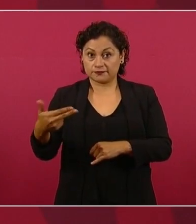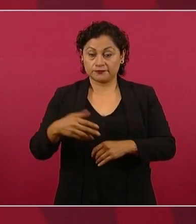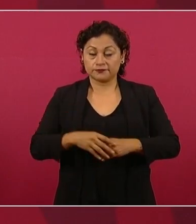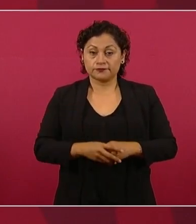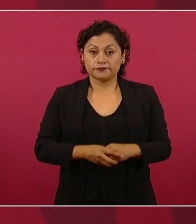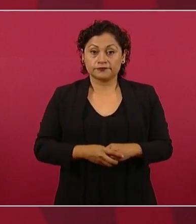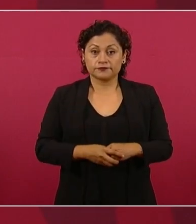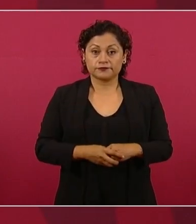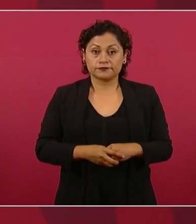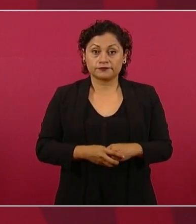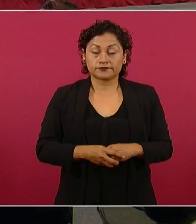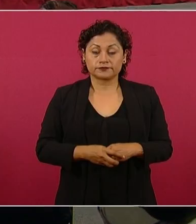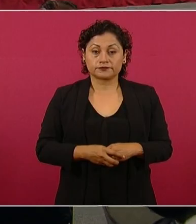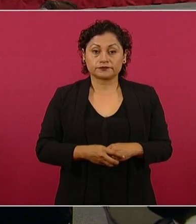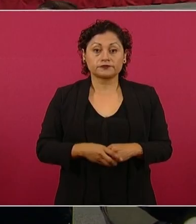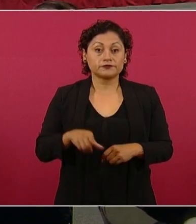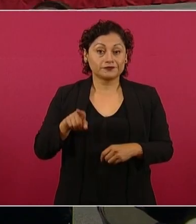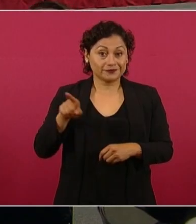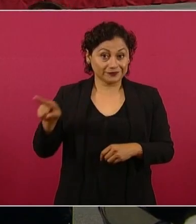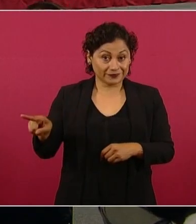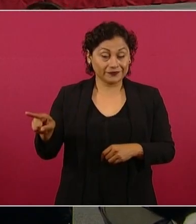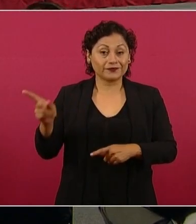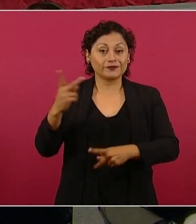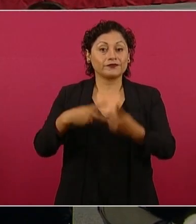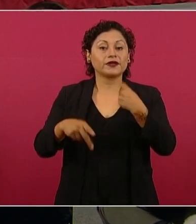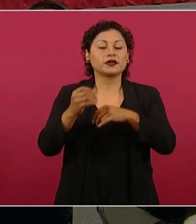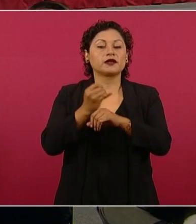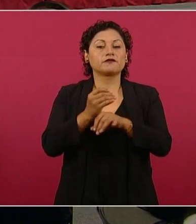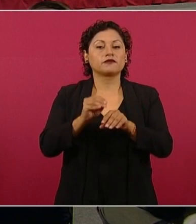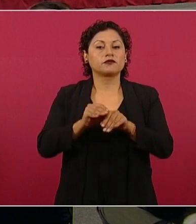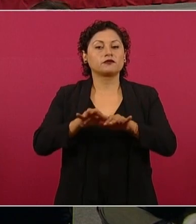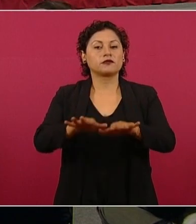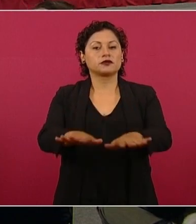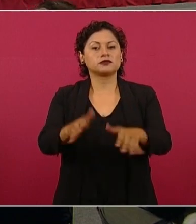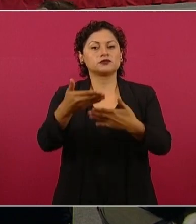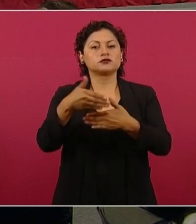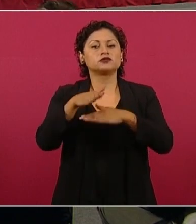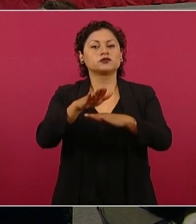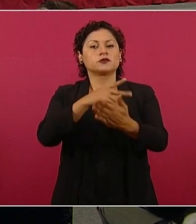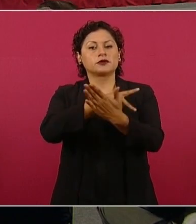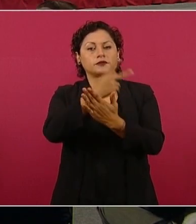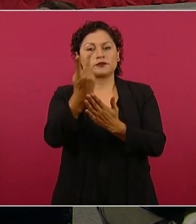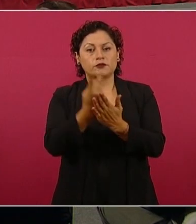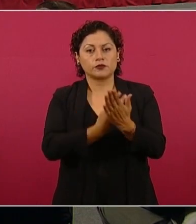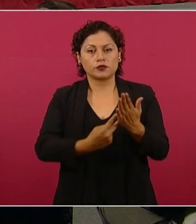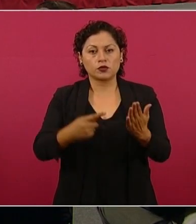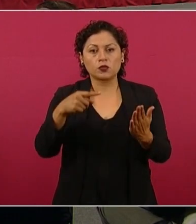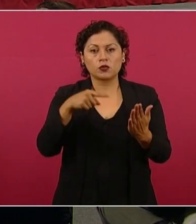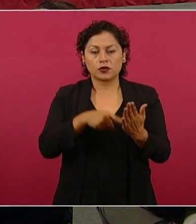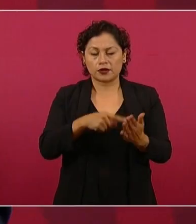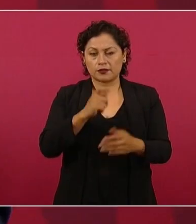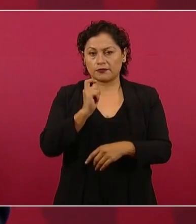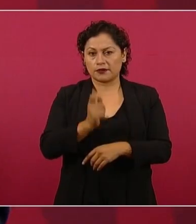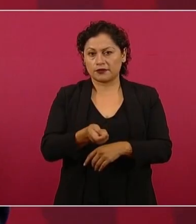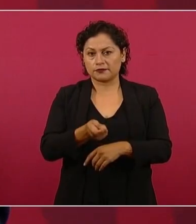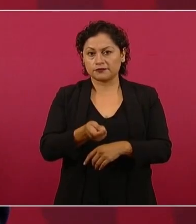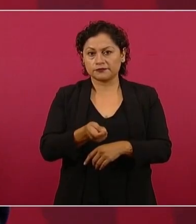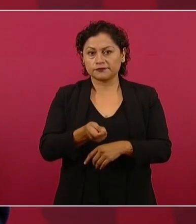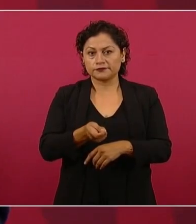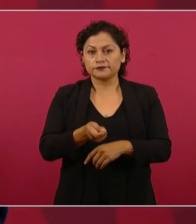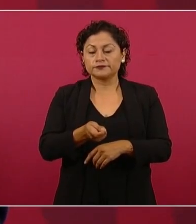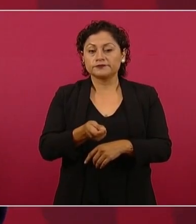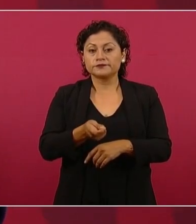va a informar sobre el programa de mejoramiento de